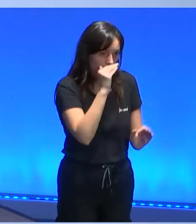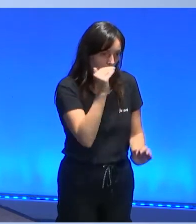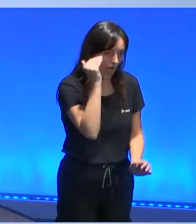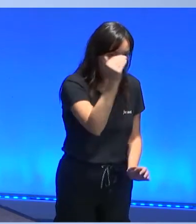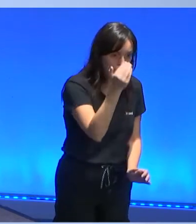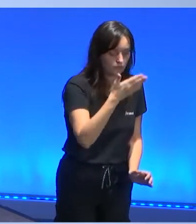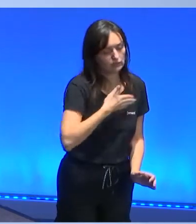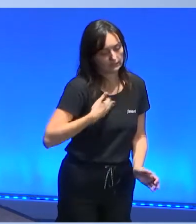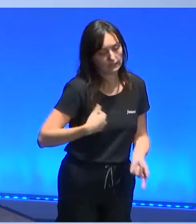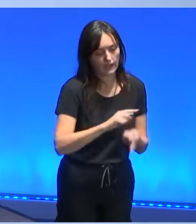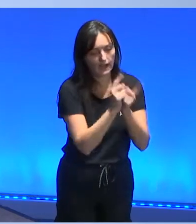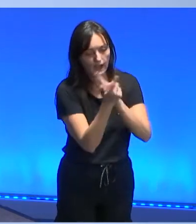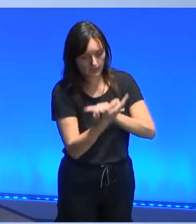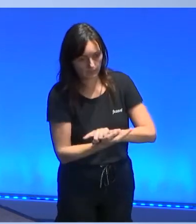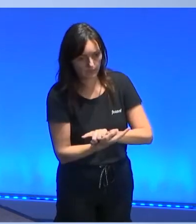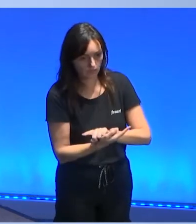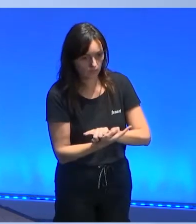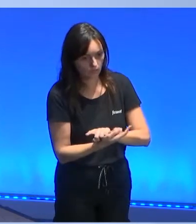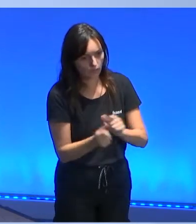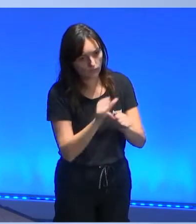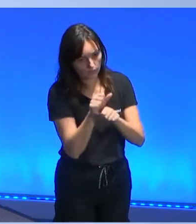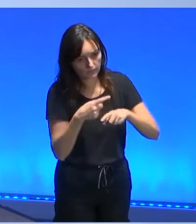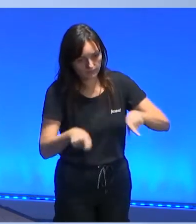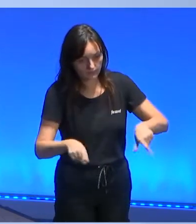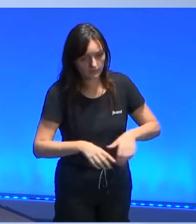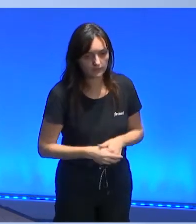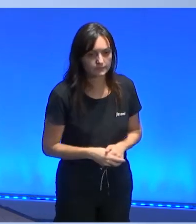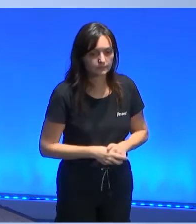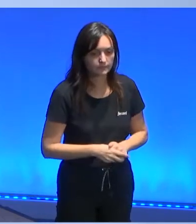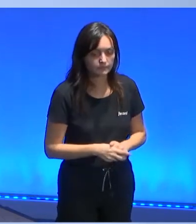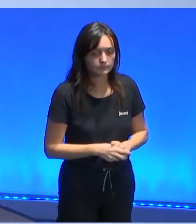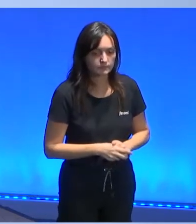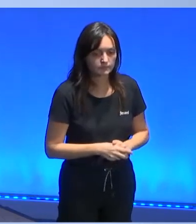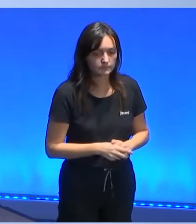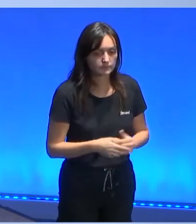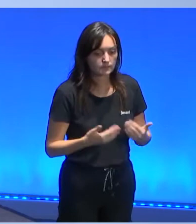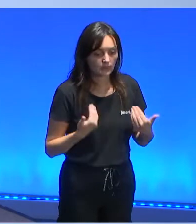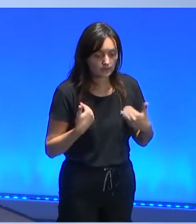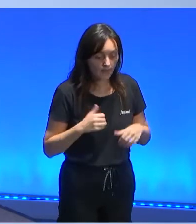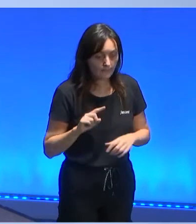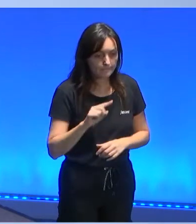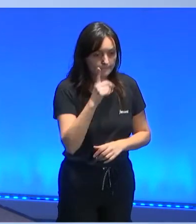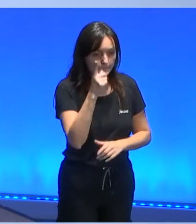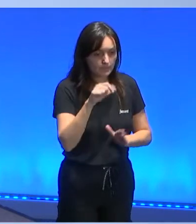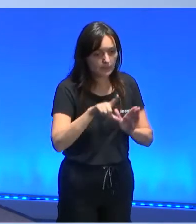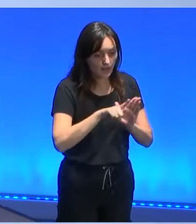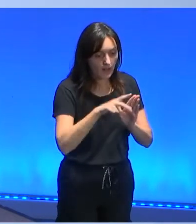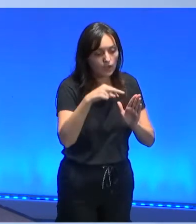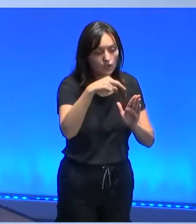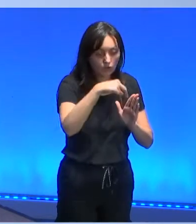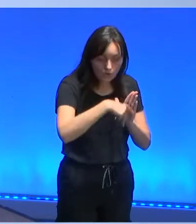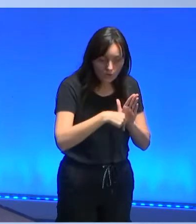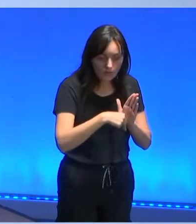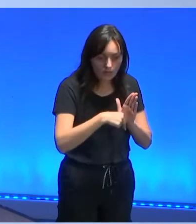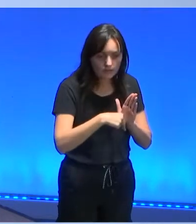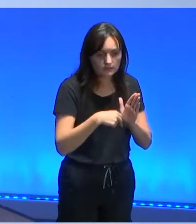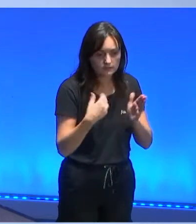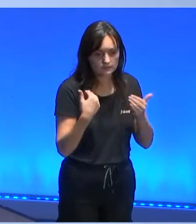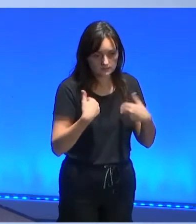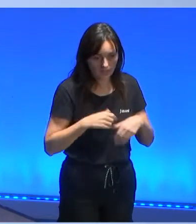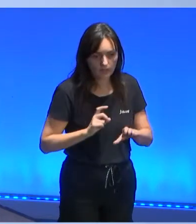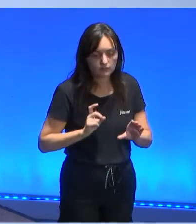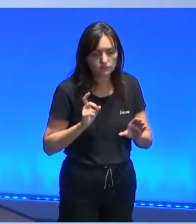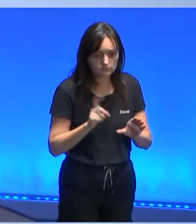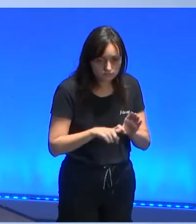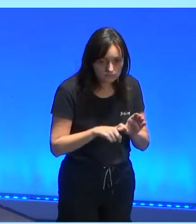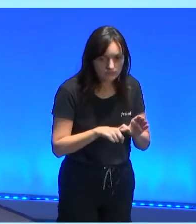queríamos cambiar a otra dinámica diferente. Y ya es la primera ley, la primera norma, que es participada.